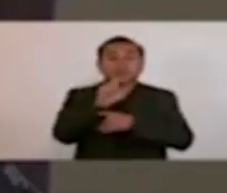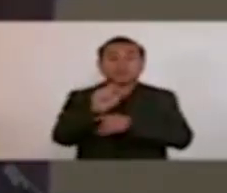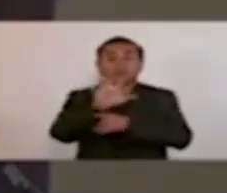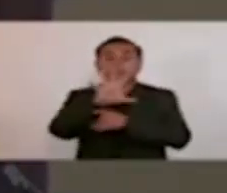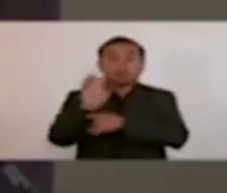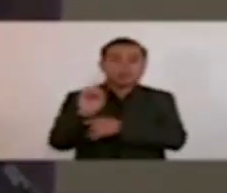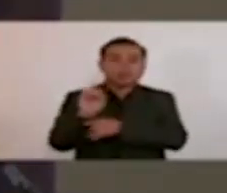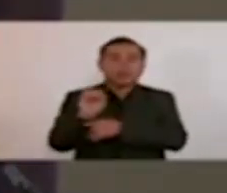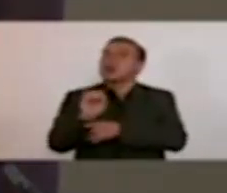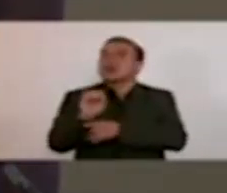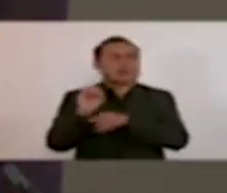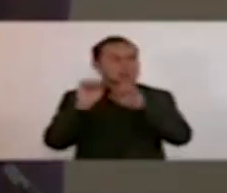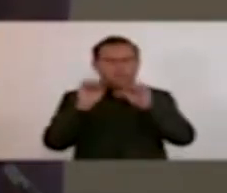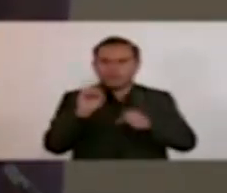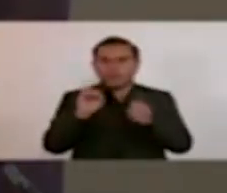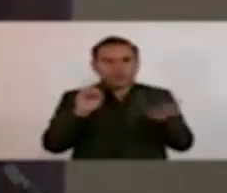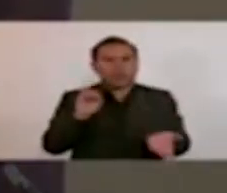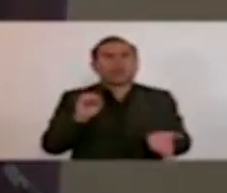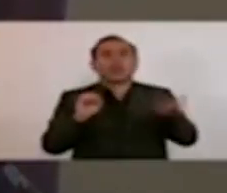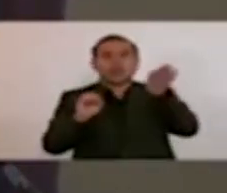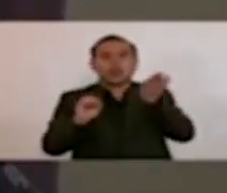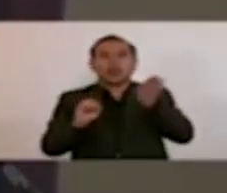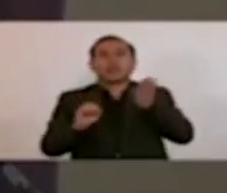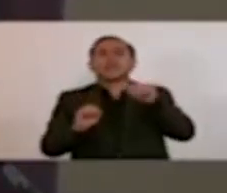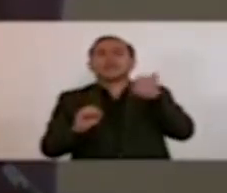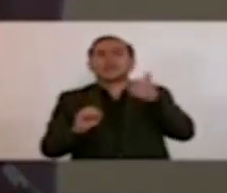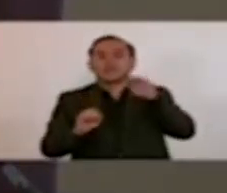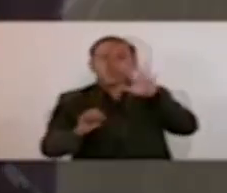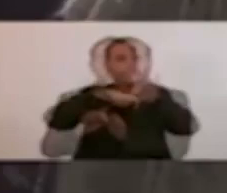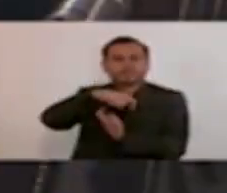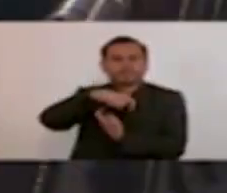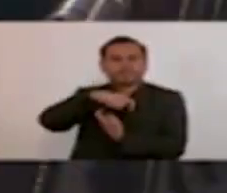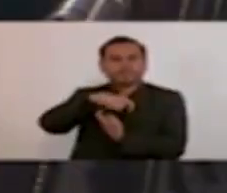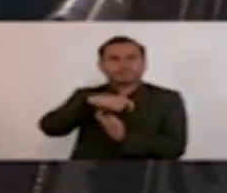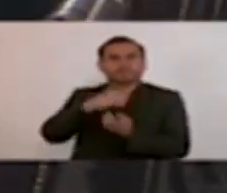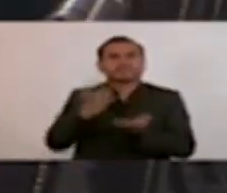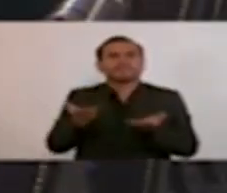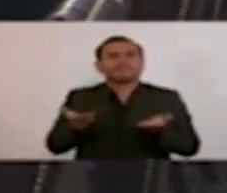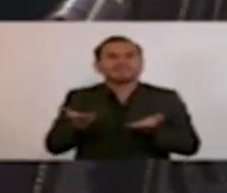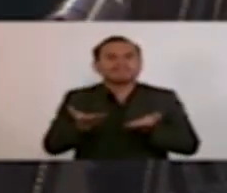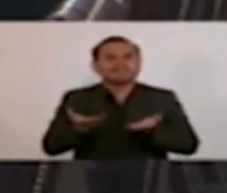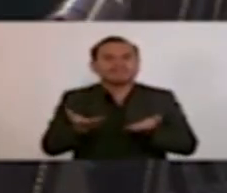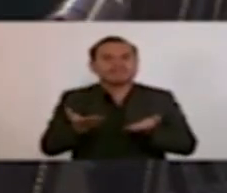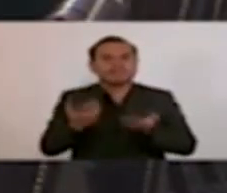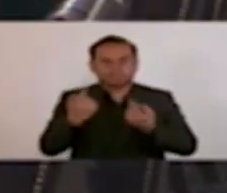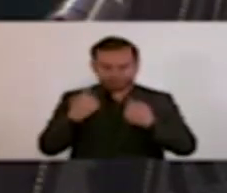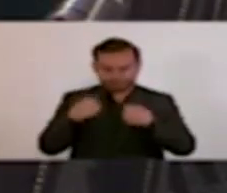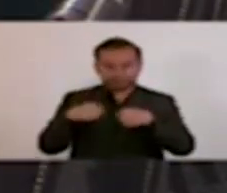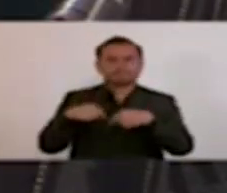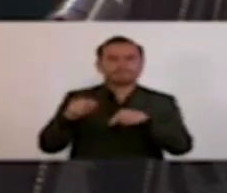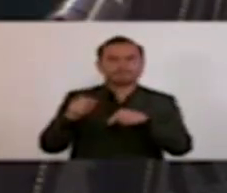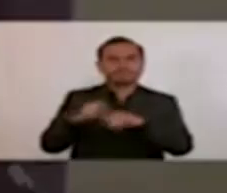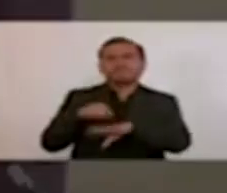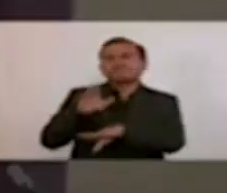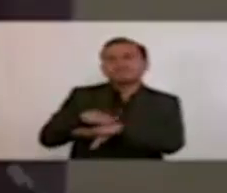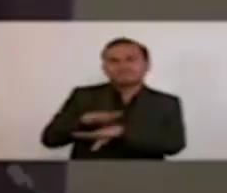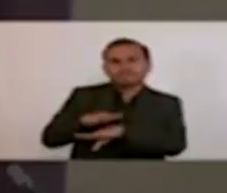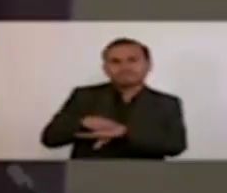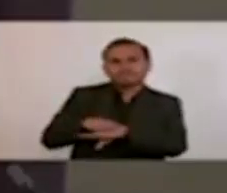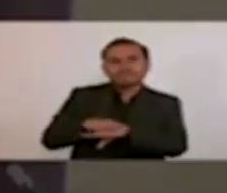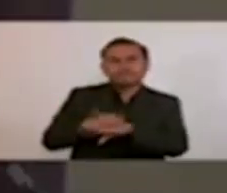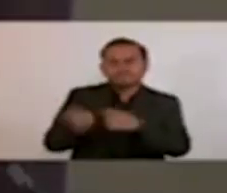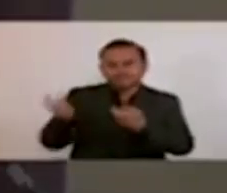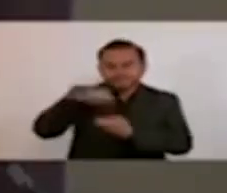a unos 50 no puede subirlas a díaz dólares aprovechándose de la escasez la defensoría el consumidor ya está para hacer